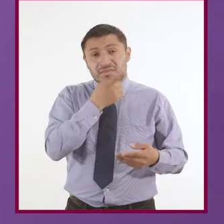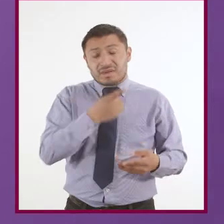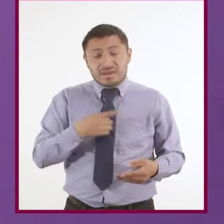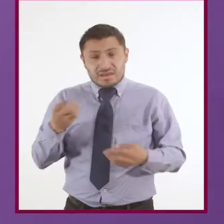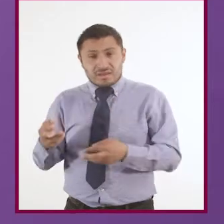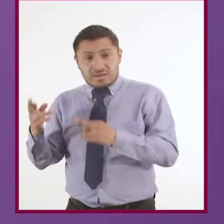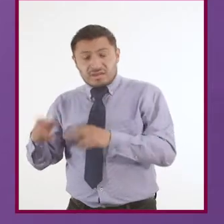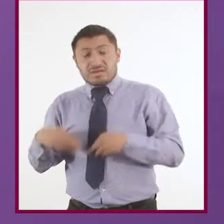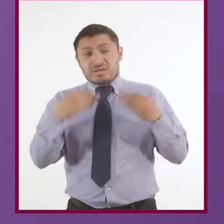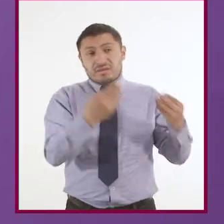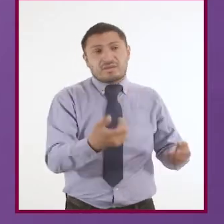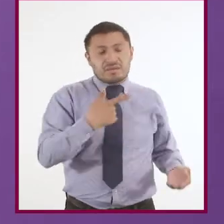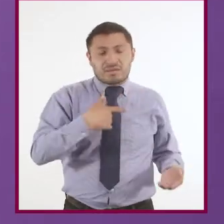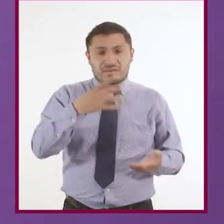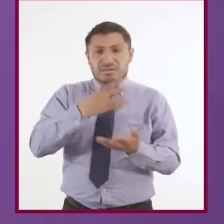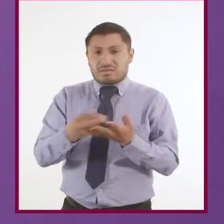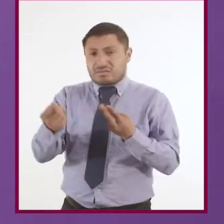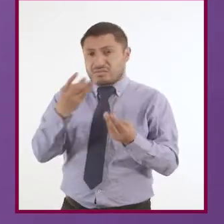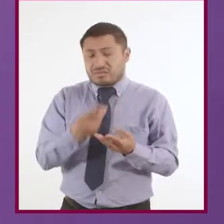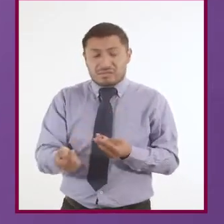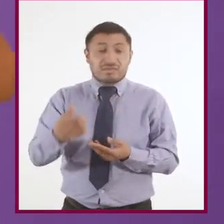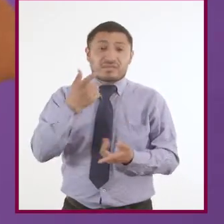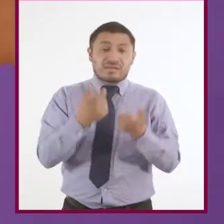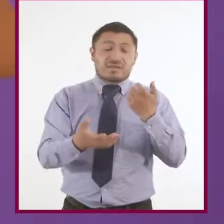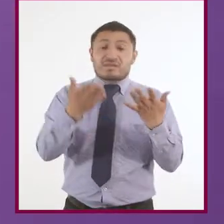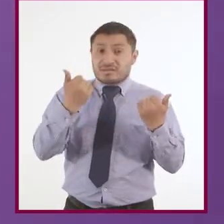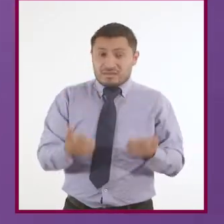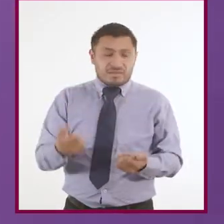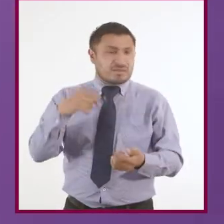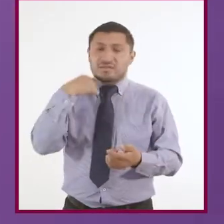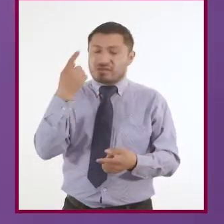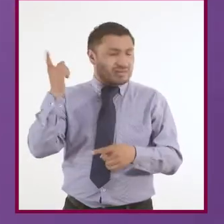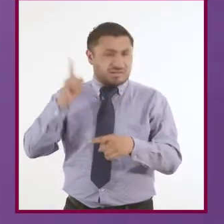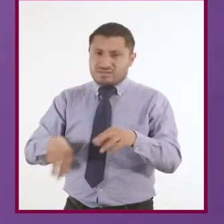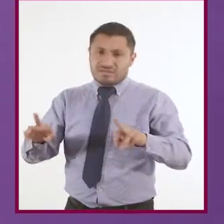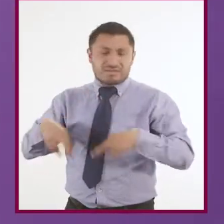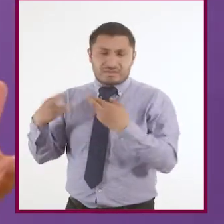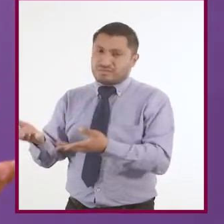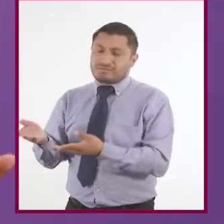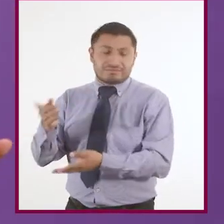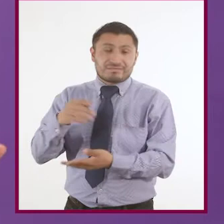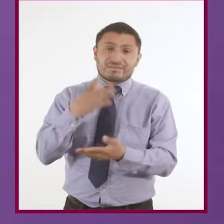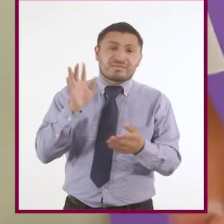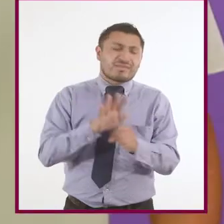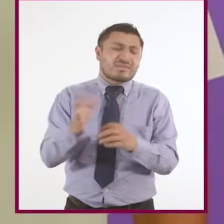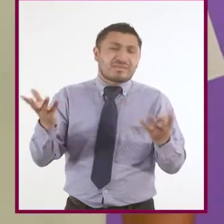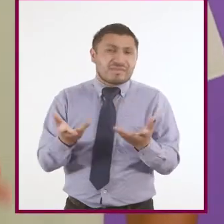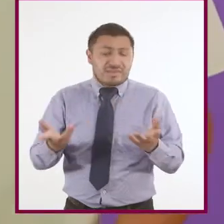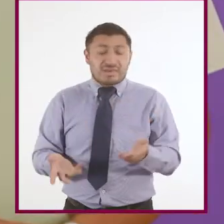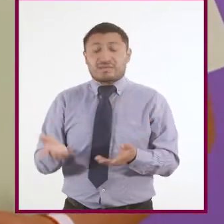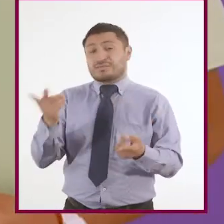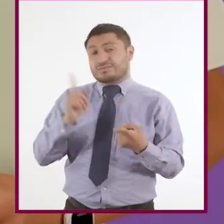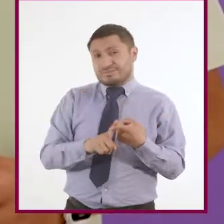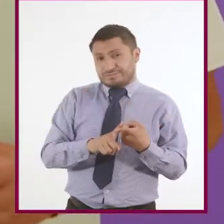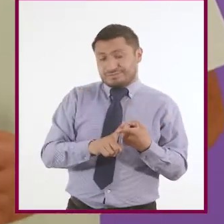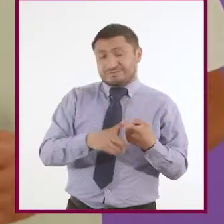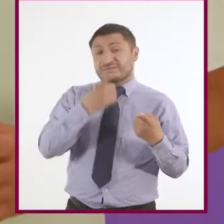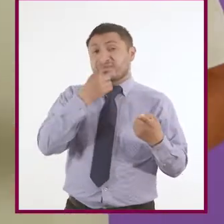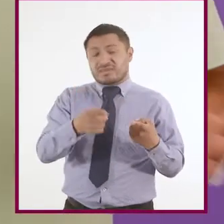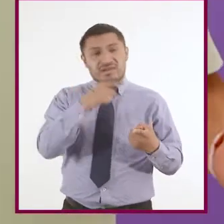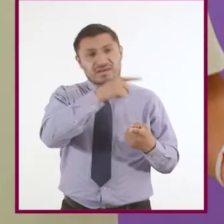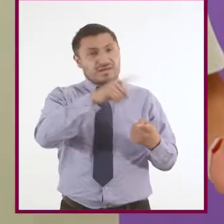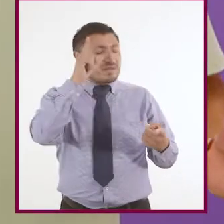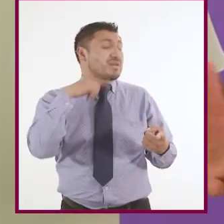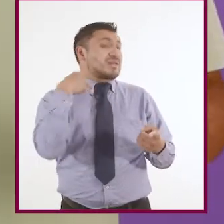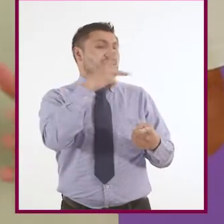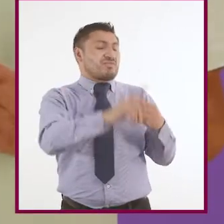gasté todos mis ahorros y no tengo más dinero. Tampoco quiero quitarle su regalo a mi mamá. ¿Qué hago? A. Le digo a la vendedora que